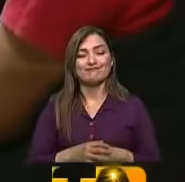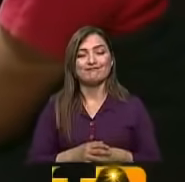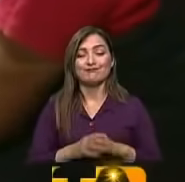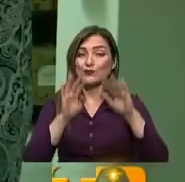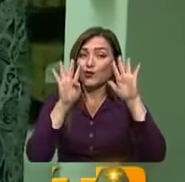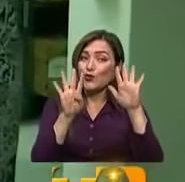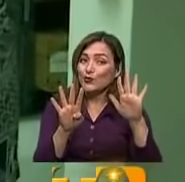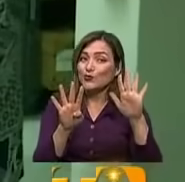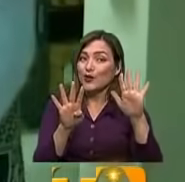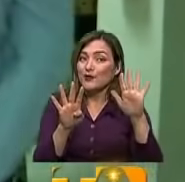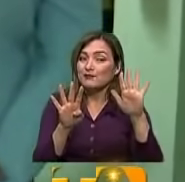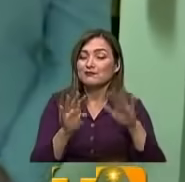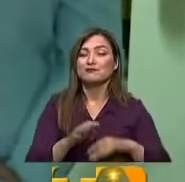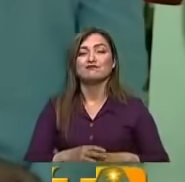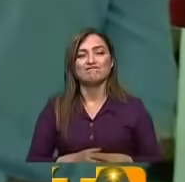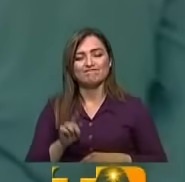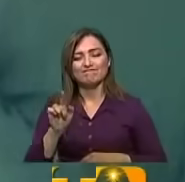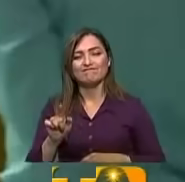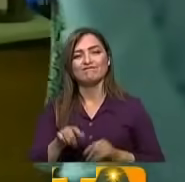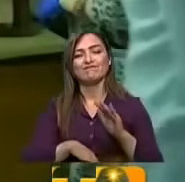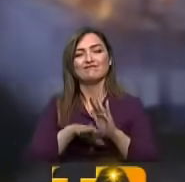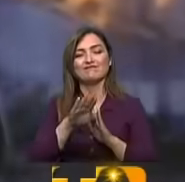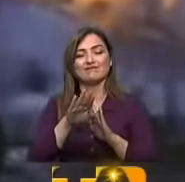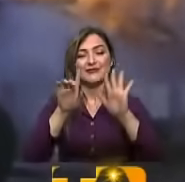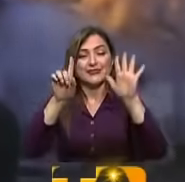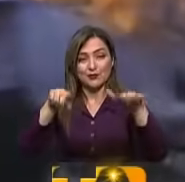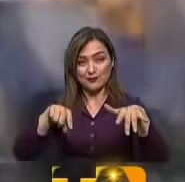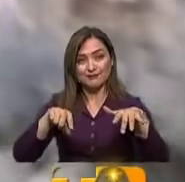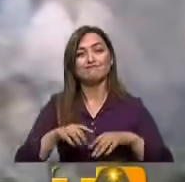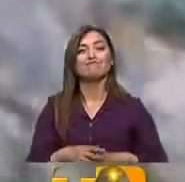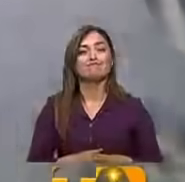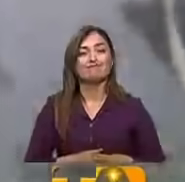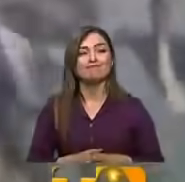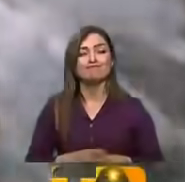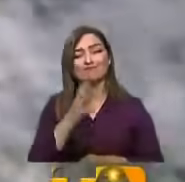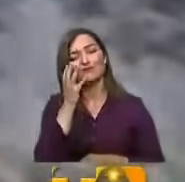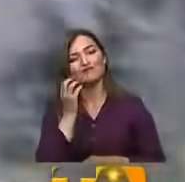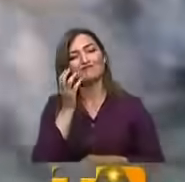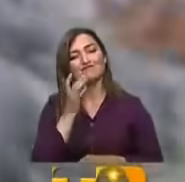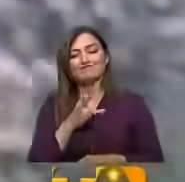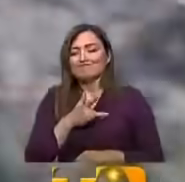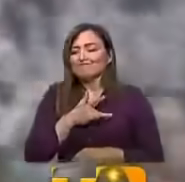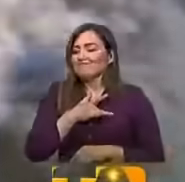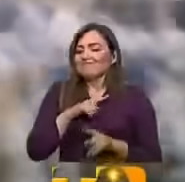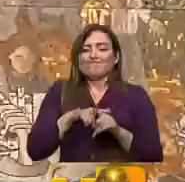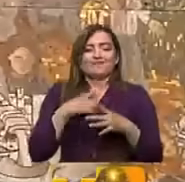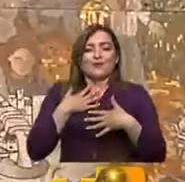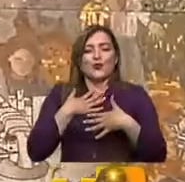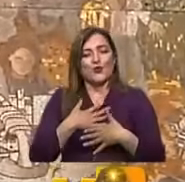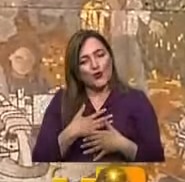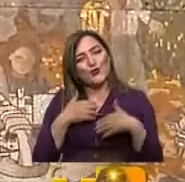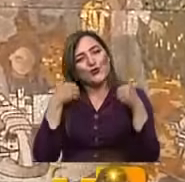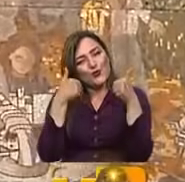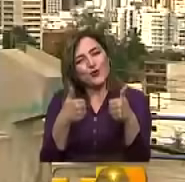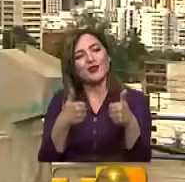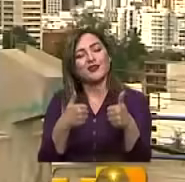como lo decimos casa adentro, lleva al aire algo más de 6 meses y ha sido una experiencia gratificante y refrescante.